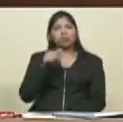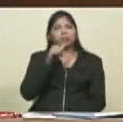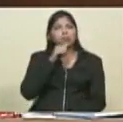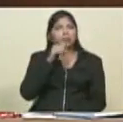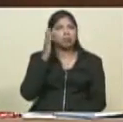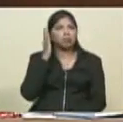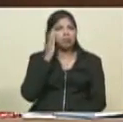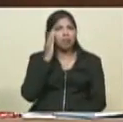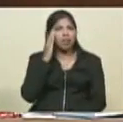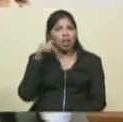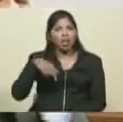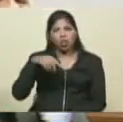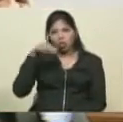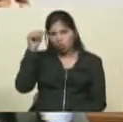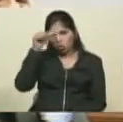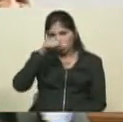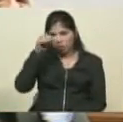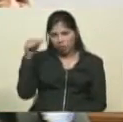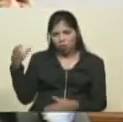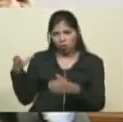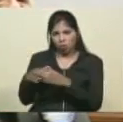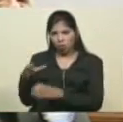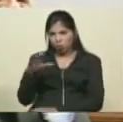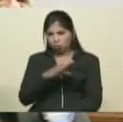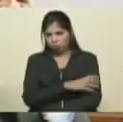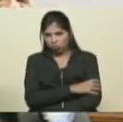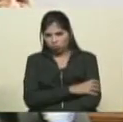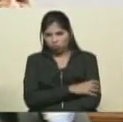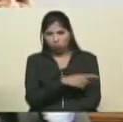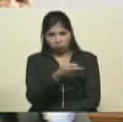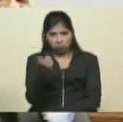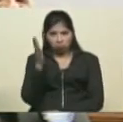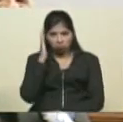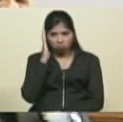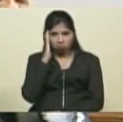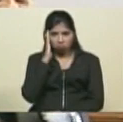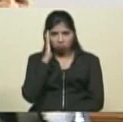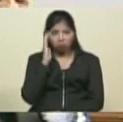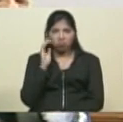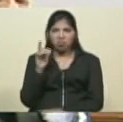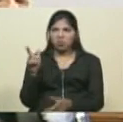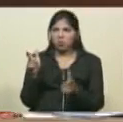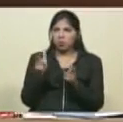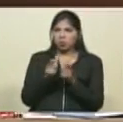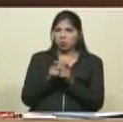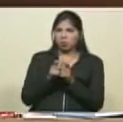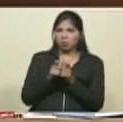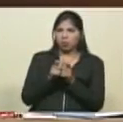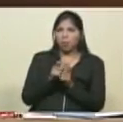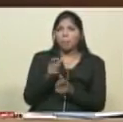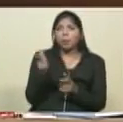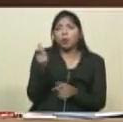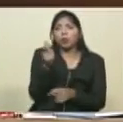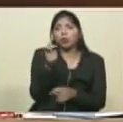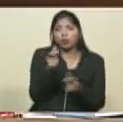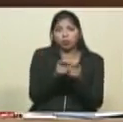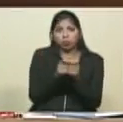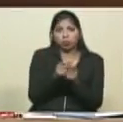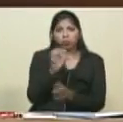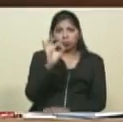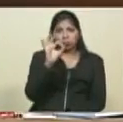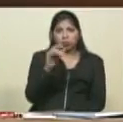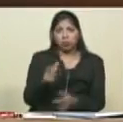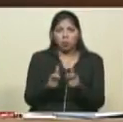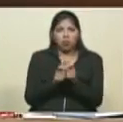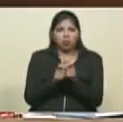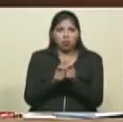este domingo en Venezuela de la oposición venezolana? Con un porcentaje muy similar a los europarlamentarios que ellos han activado